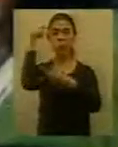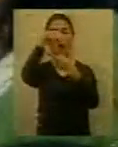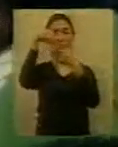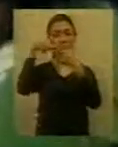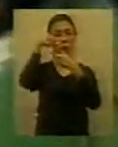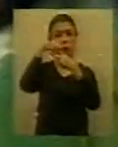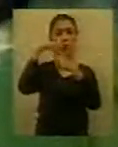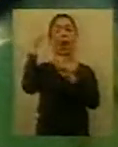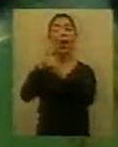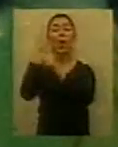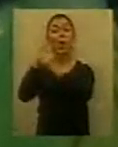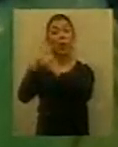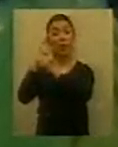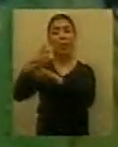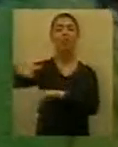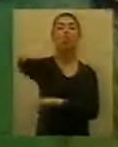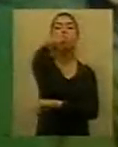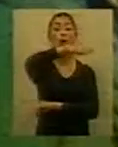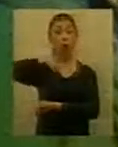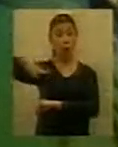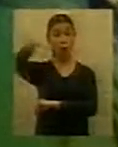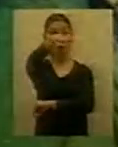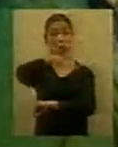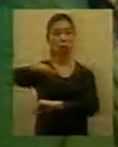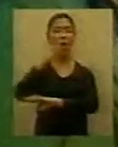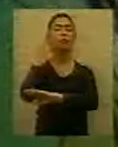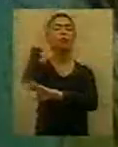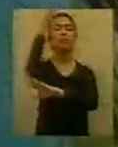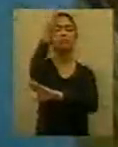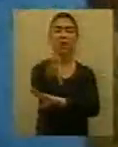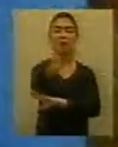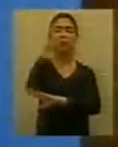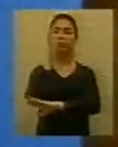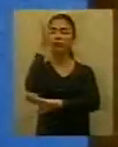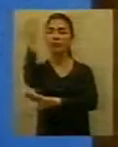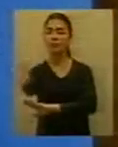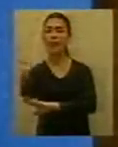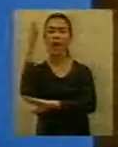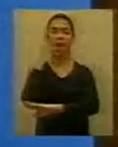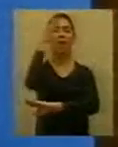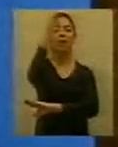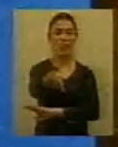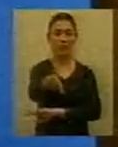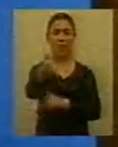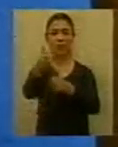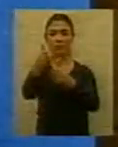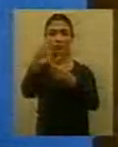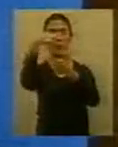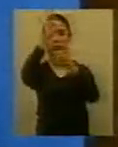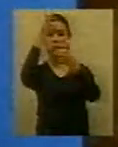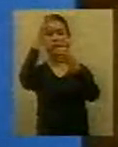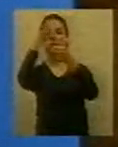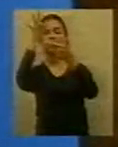un recorrido que hacen las censistas por toda la zona, tomando datos del lote en sí mismo y del tipo de construcción que se encuentra en cada